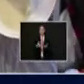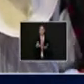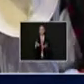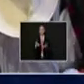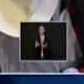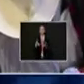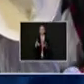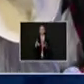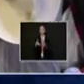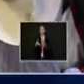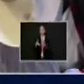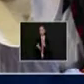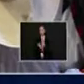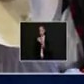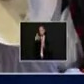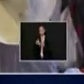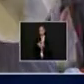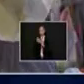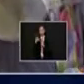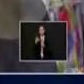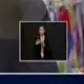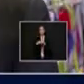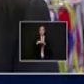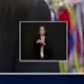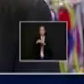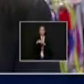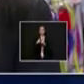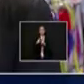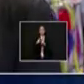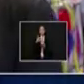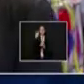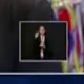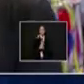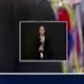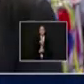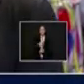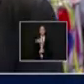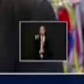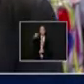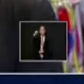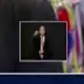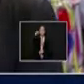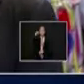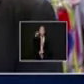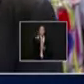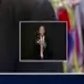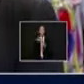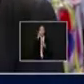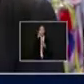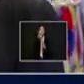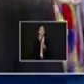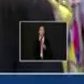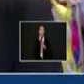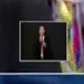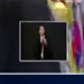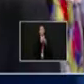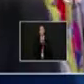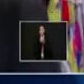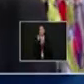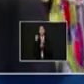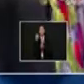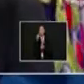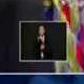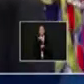Primero, una larguísima transición que de pronto hasta uno duda si en efecto el presidente lleva apenas una semana como gestión de